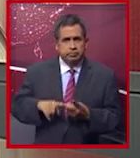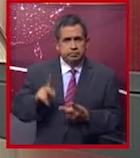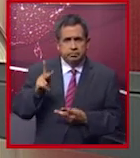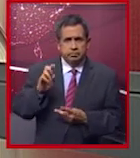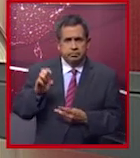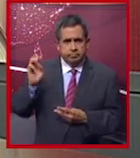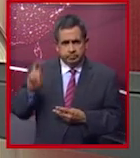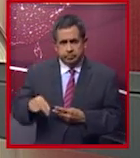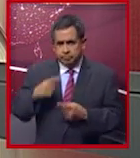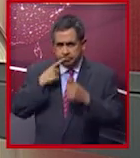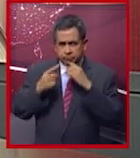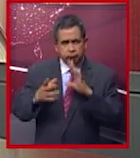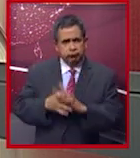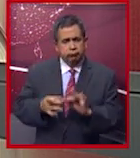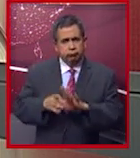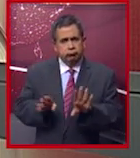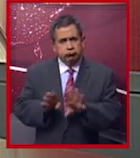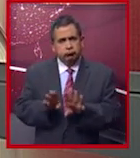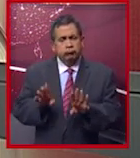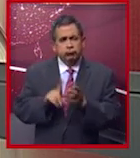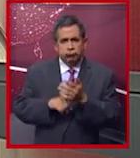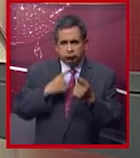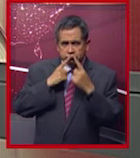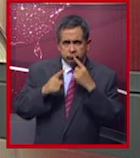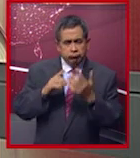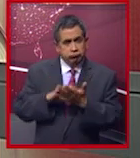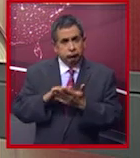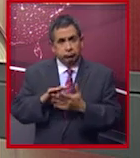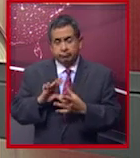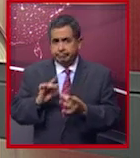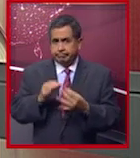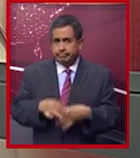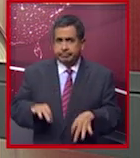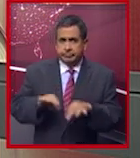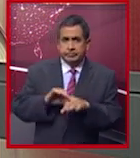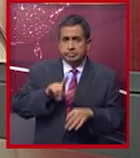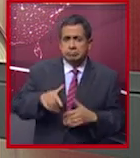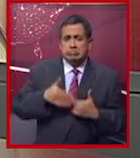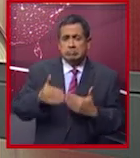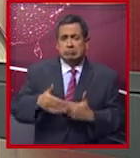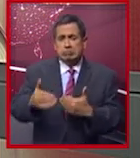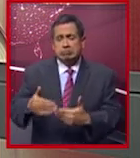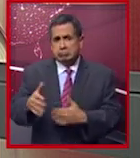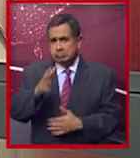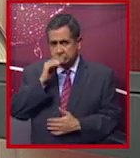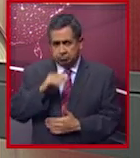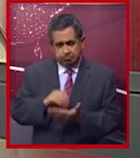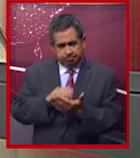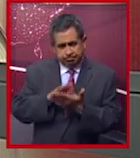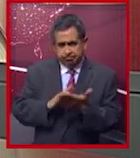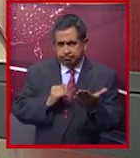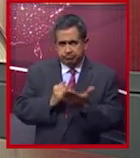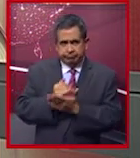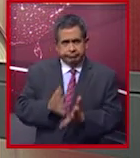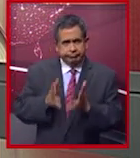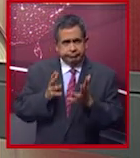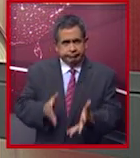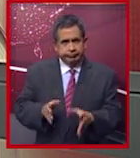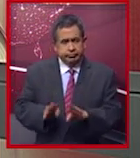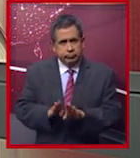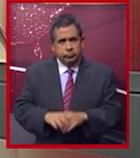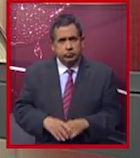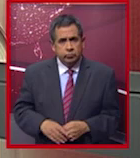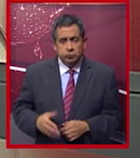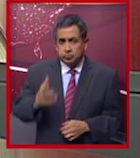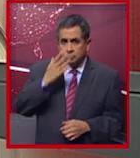Verde Ecologista de México refirieron que también se trata de una exigencia impostergable para solucionar un vacío jurídico que existe,